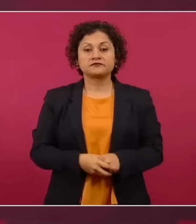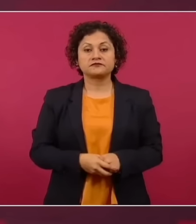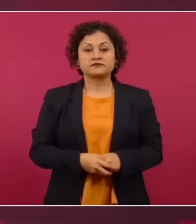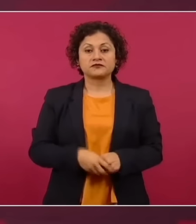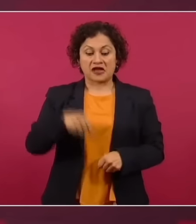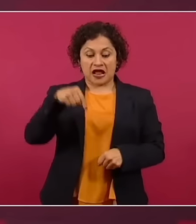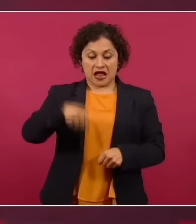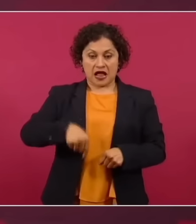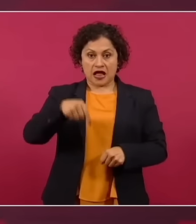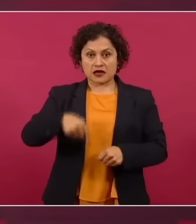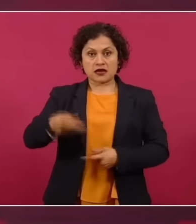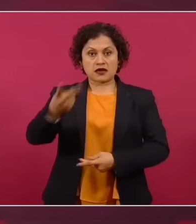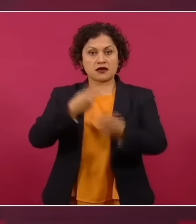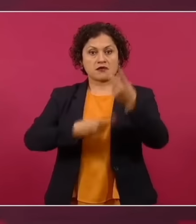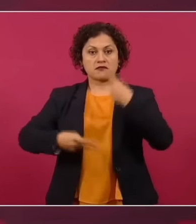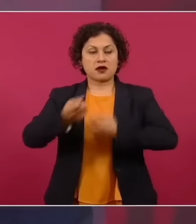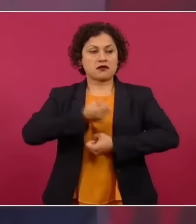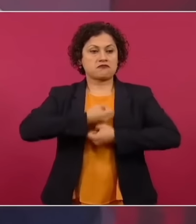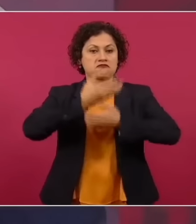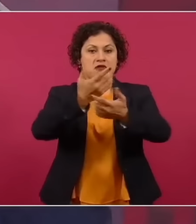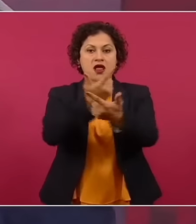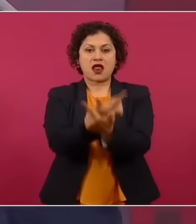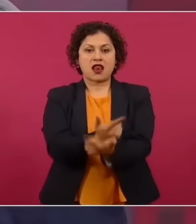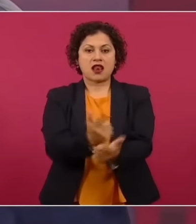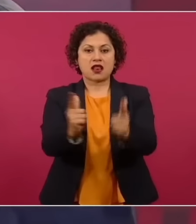se expresan libremente todos.